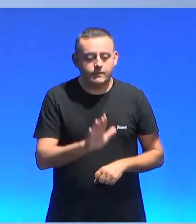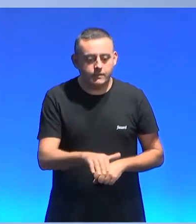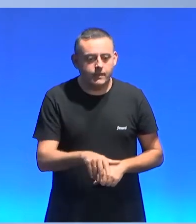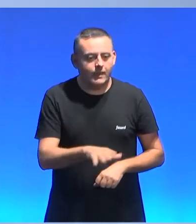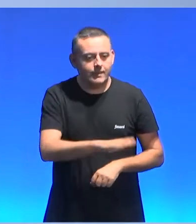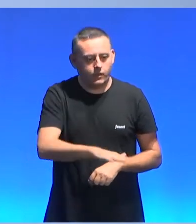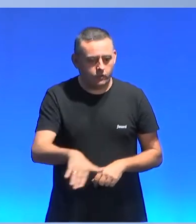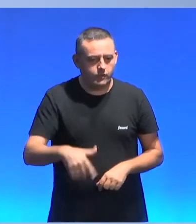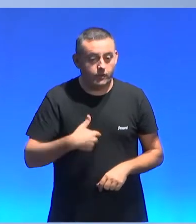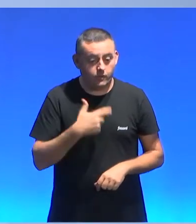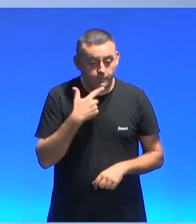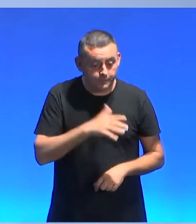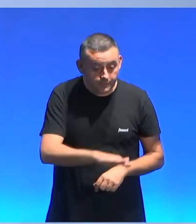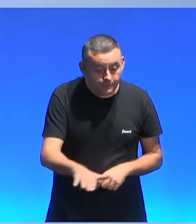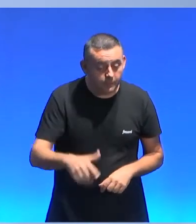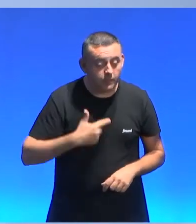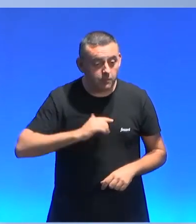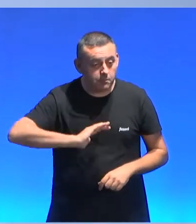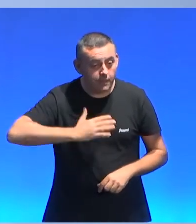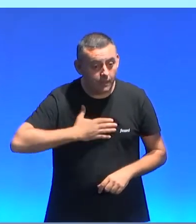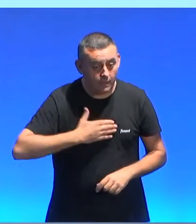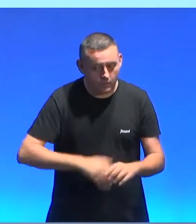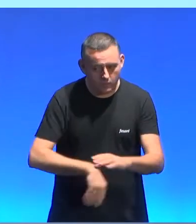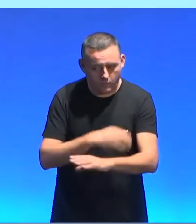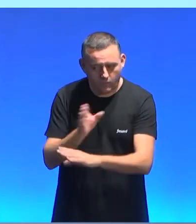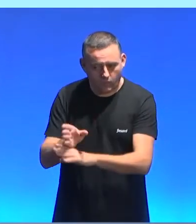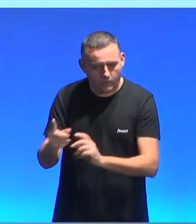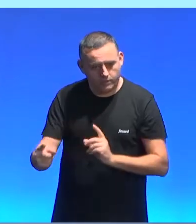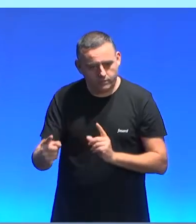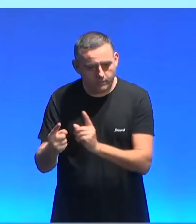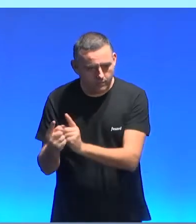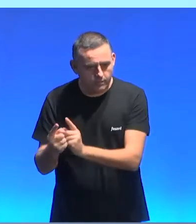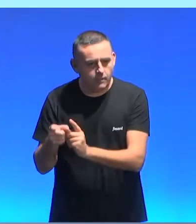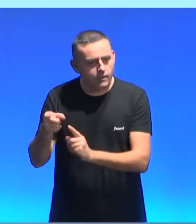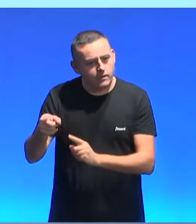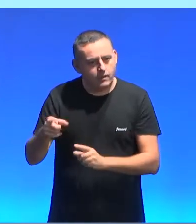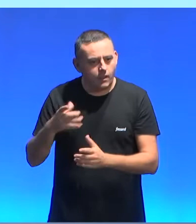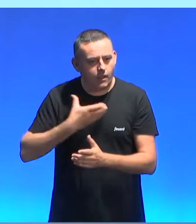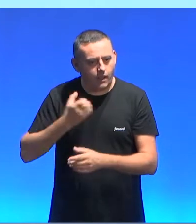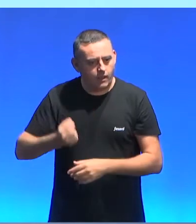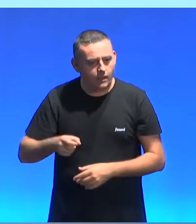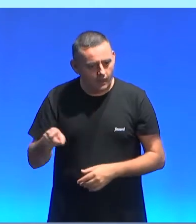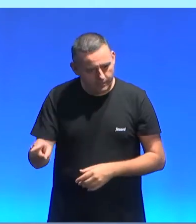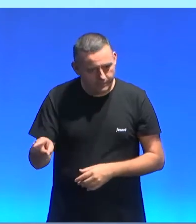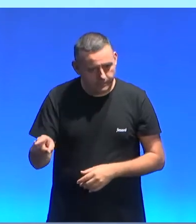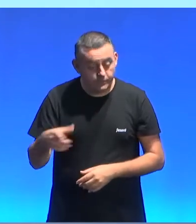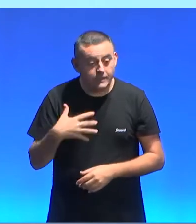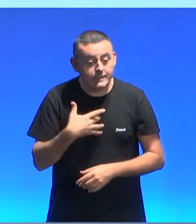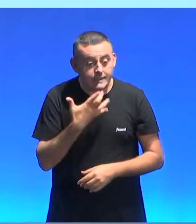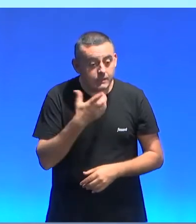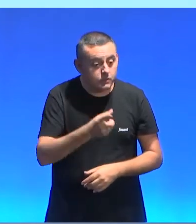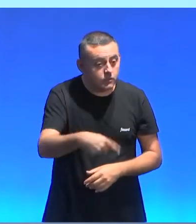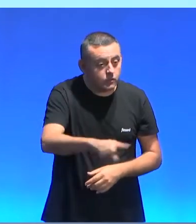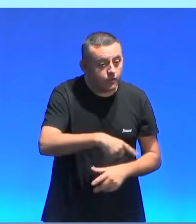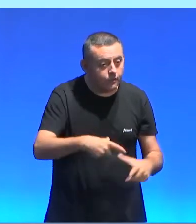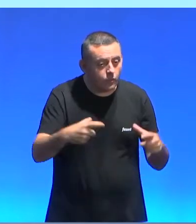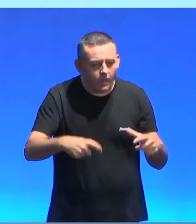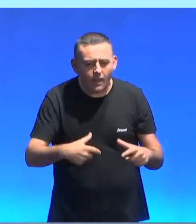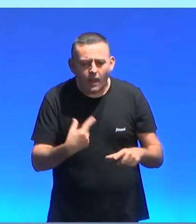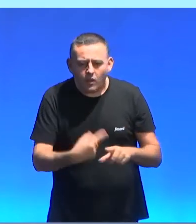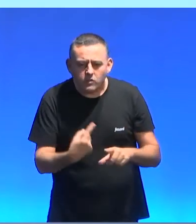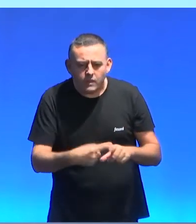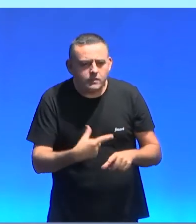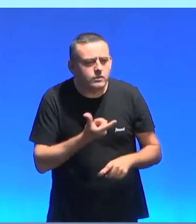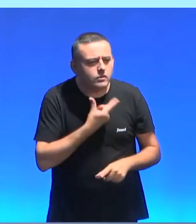para decir o que no os gusta de vuestra ciudad, yo puedo llevarlo. Y